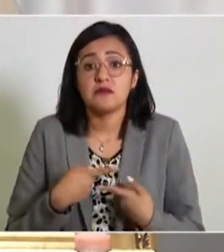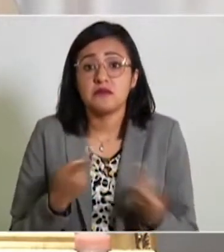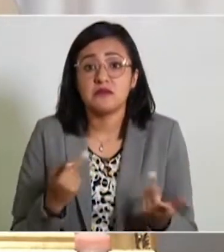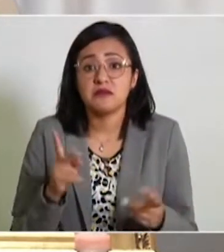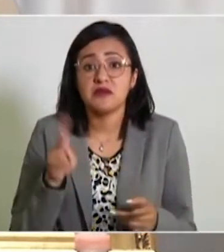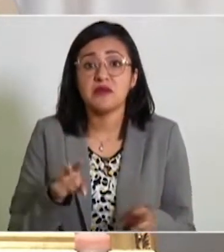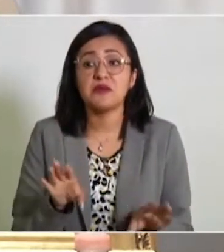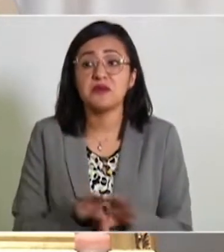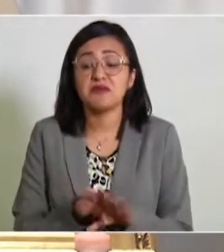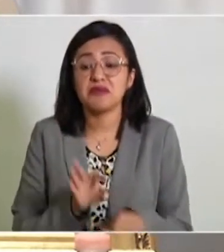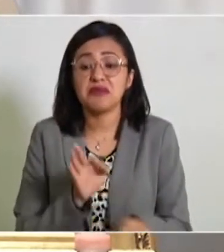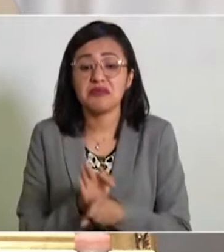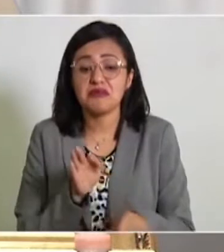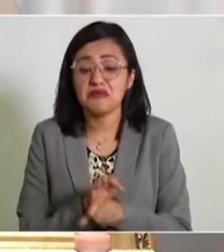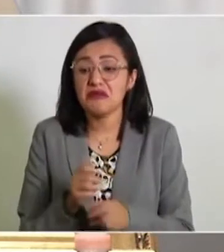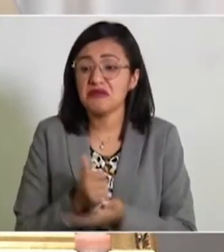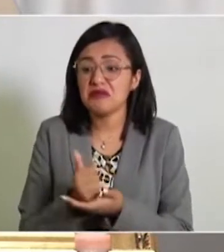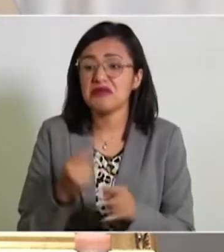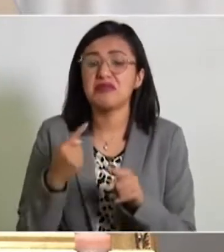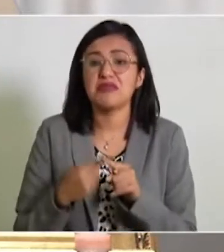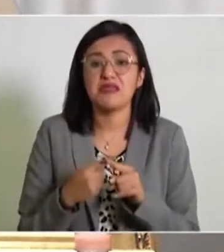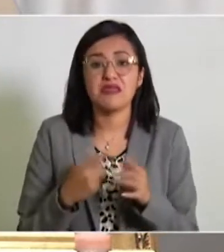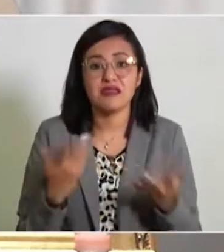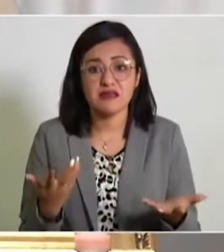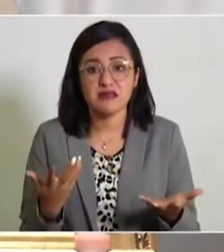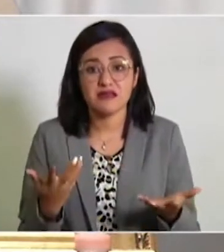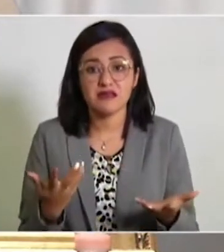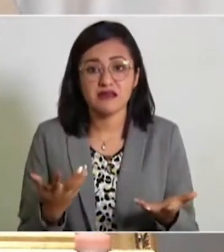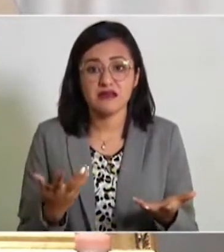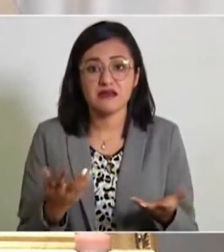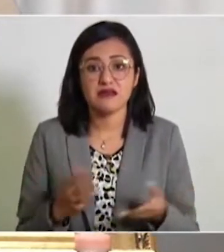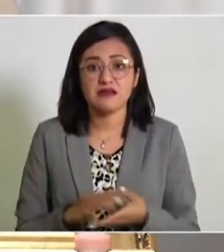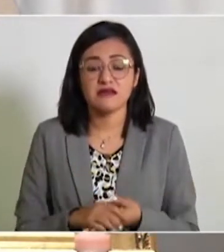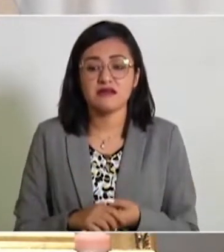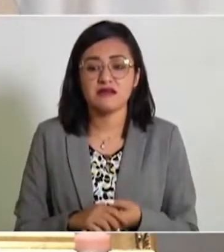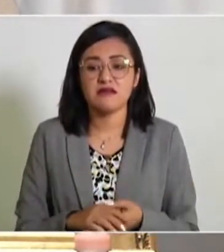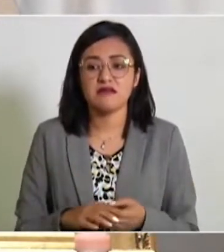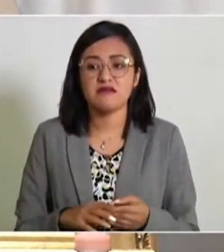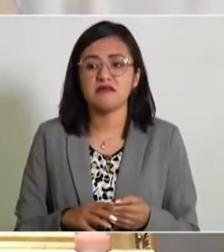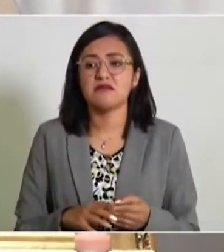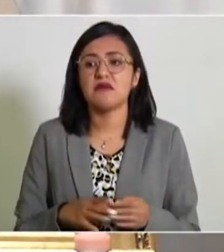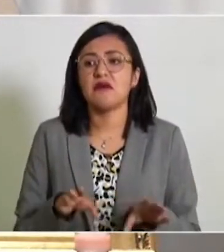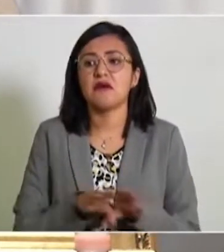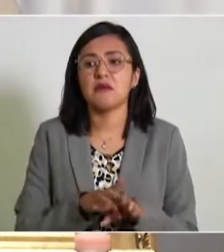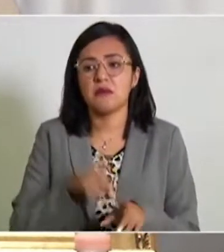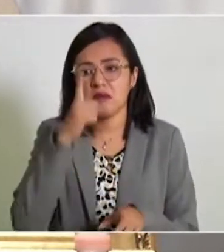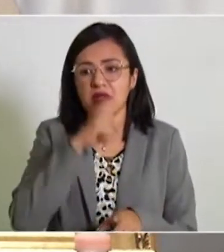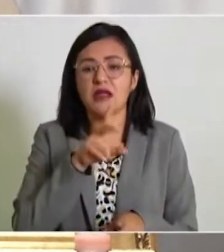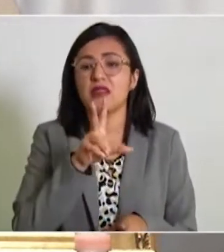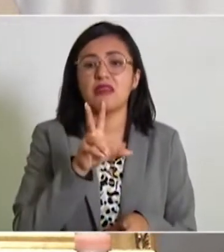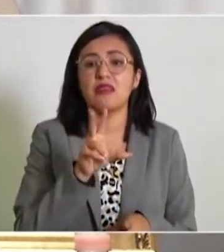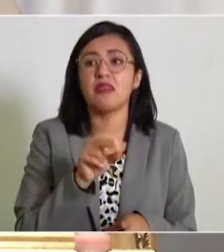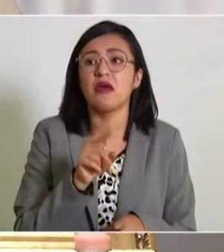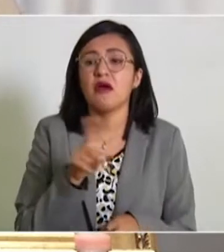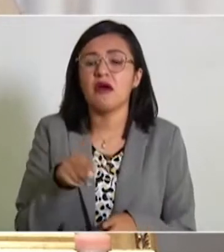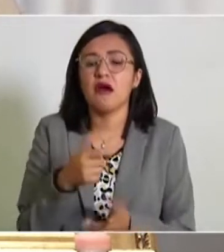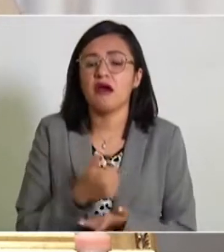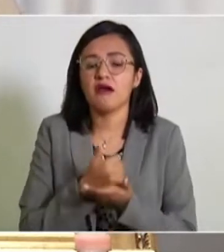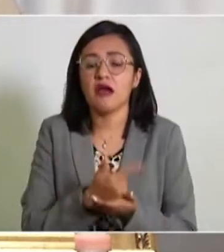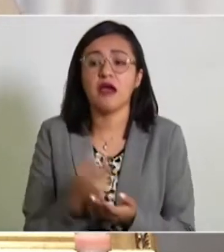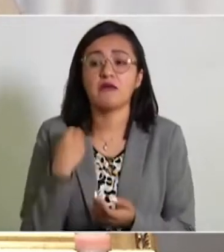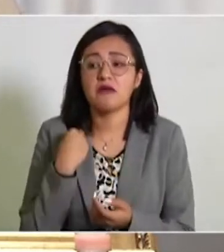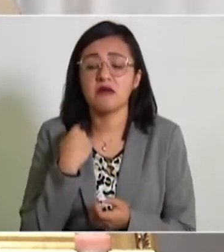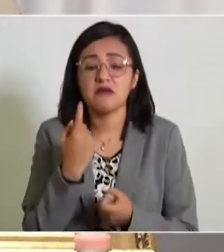de defensa o de impunidad a través de sus abogados